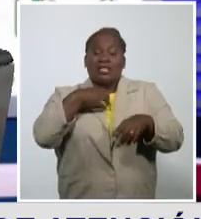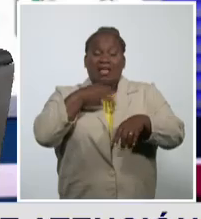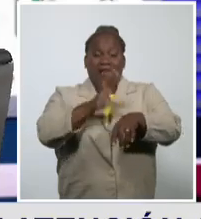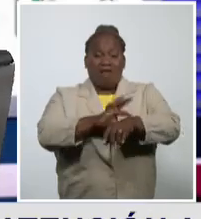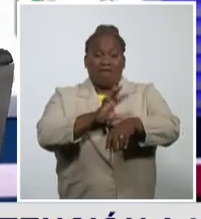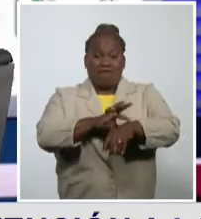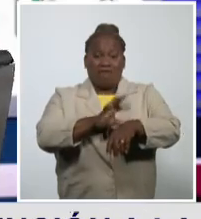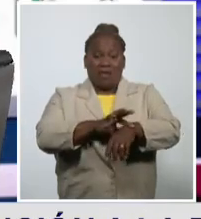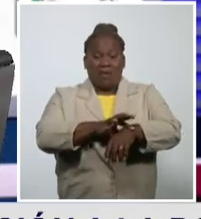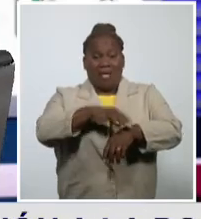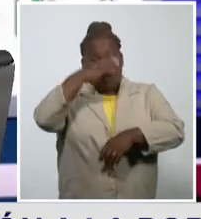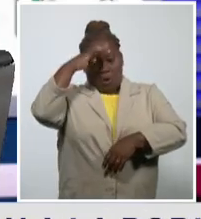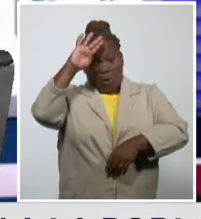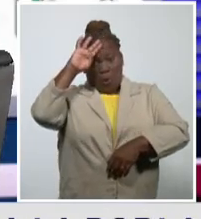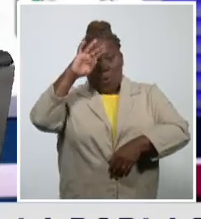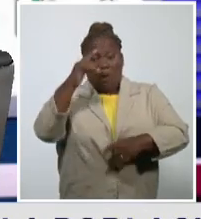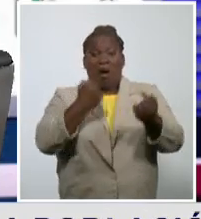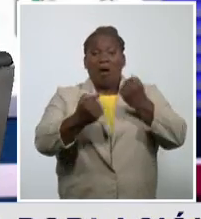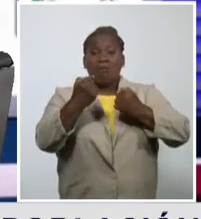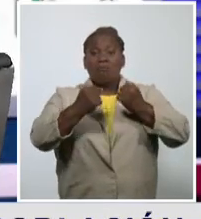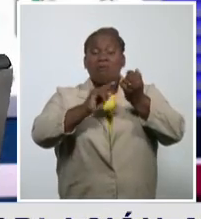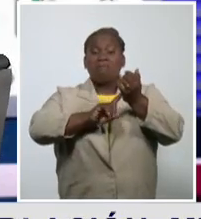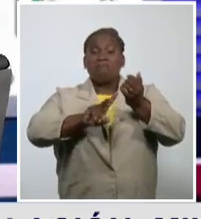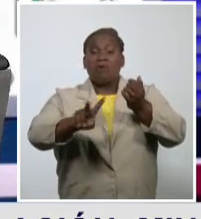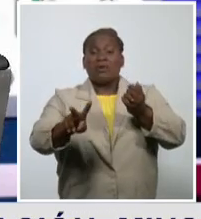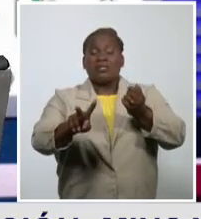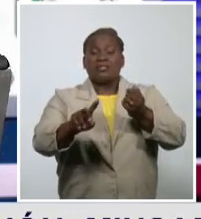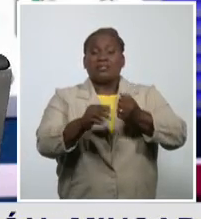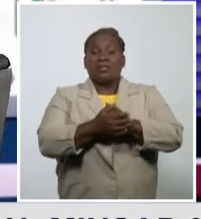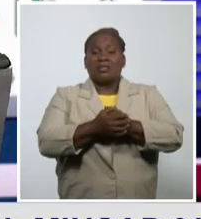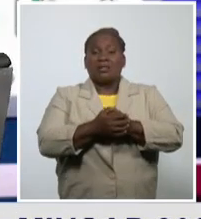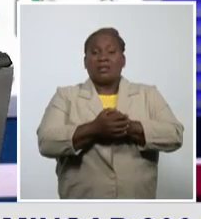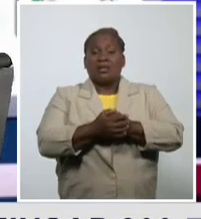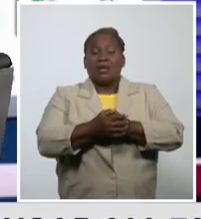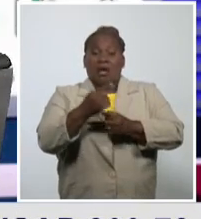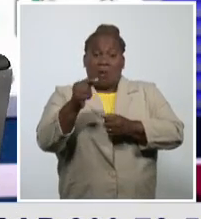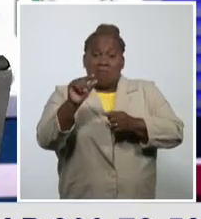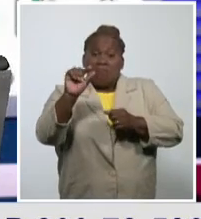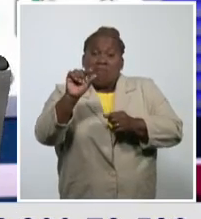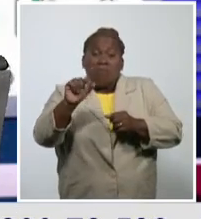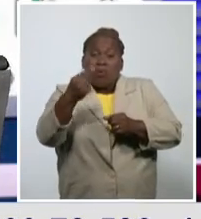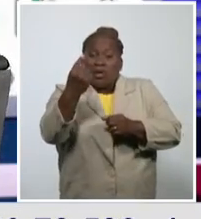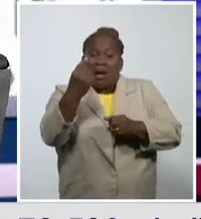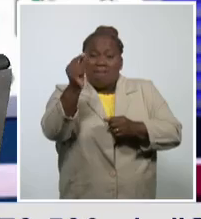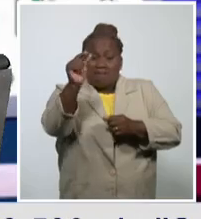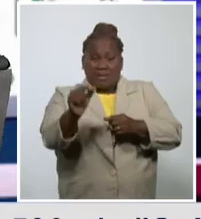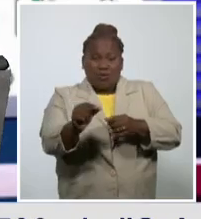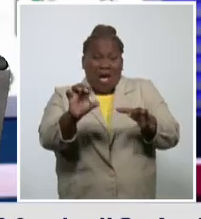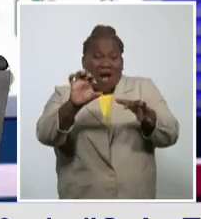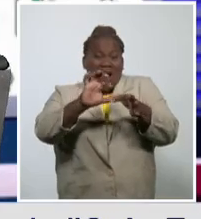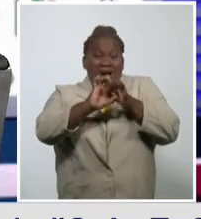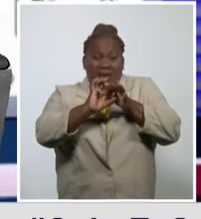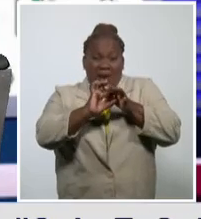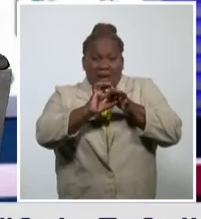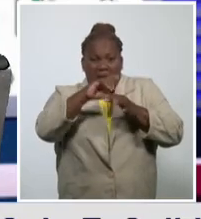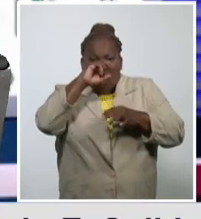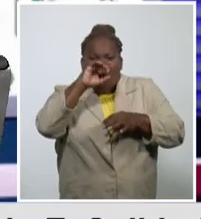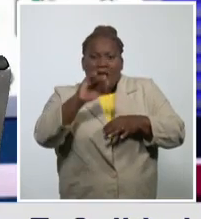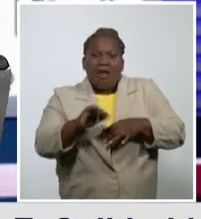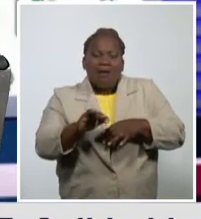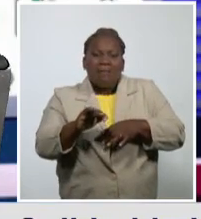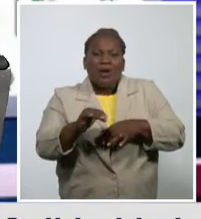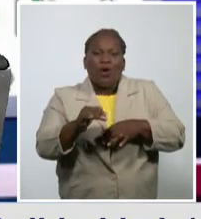nuestras provincias, en algunos territorios. La única menor de 9 meses reportada de grave en Cuba, que usted también ha